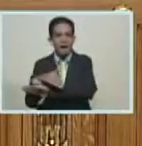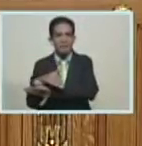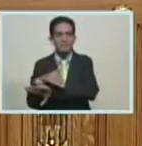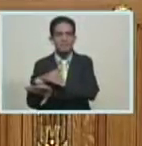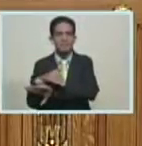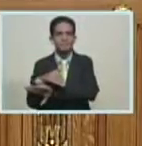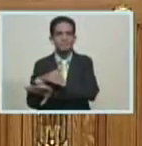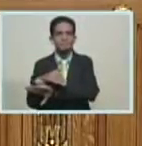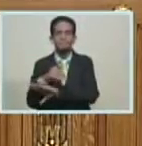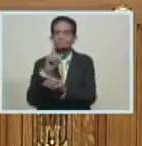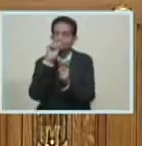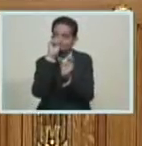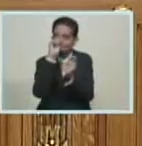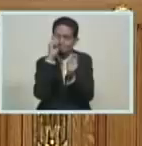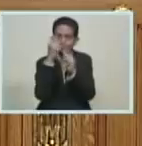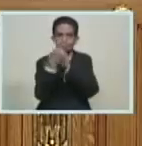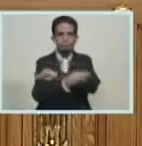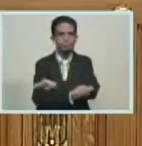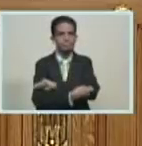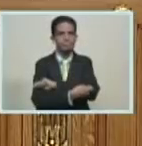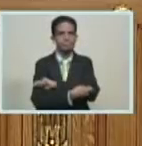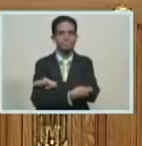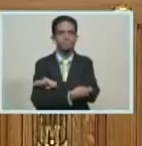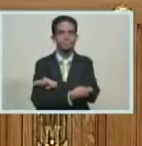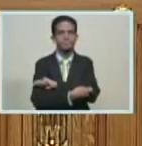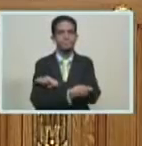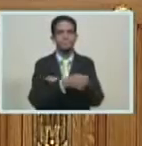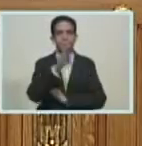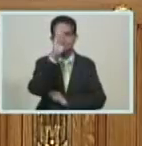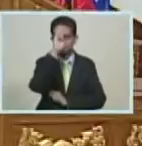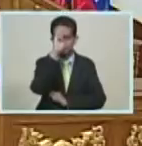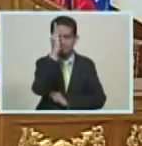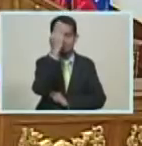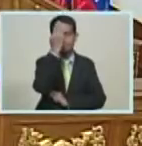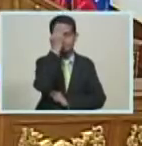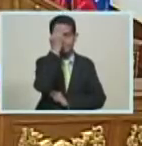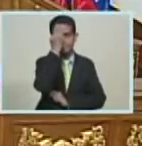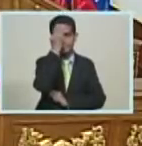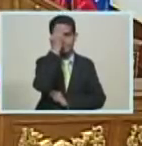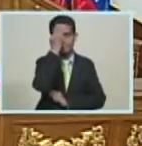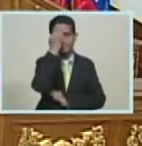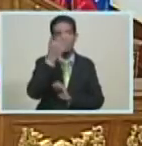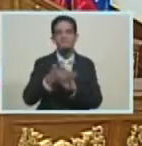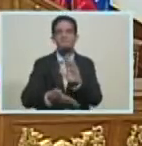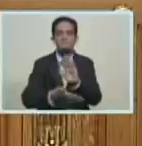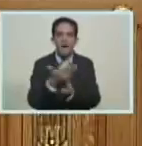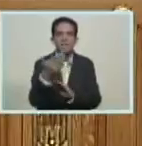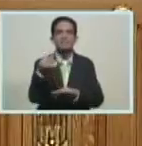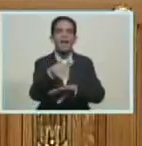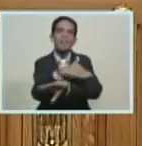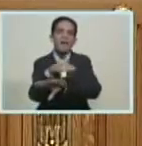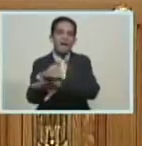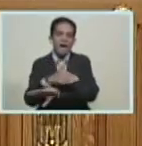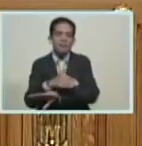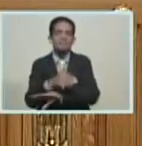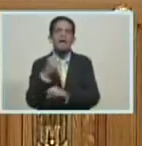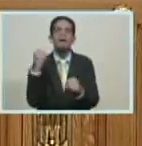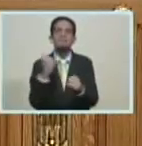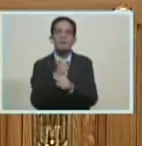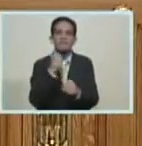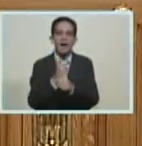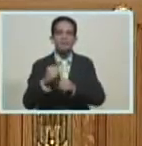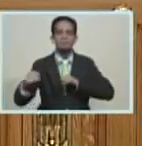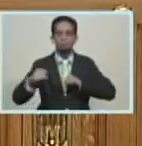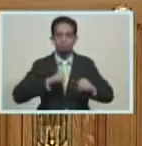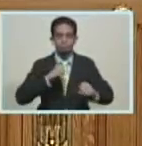delitos violentos contra la cosa pública y contra la paz del país, se vayan a las calles a hacer política. Quiero